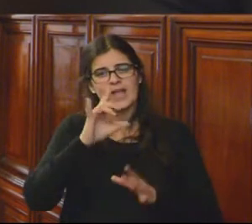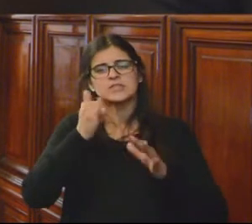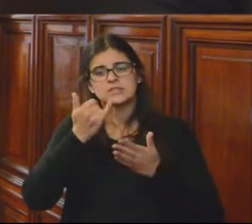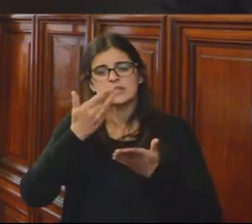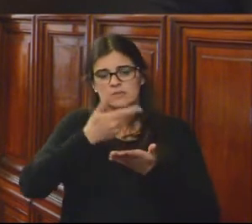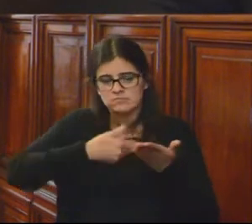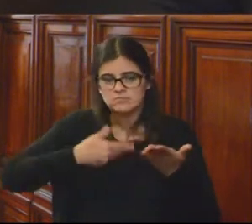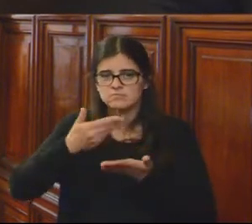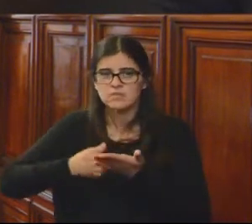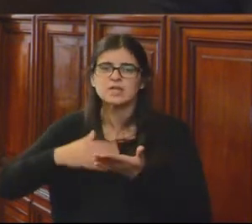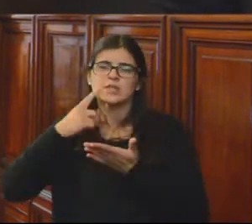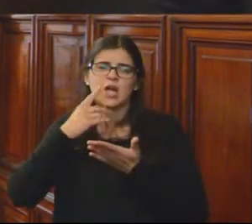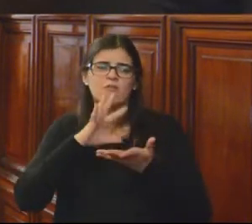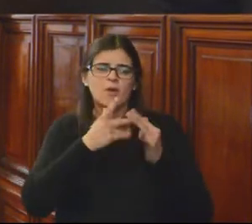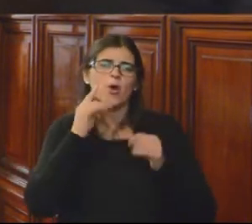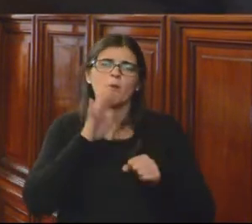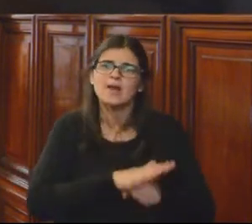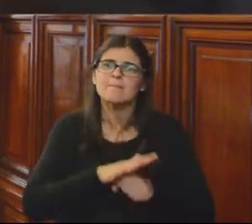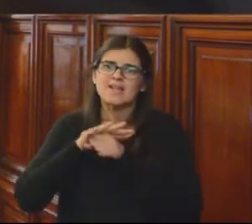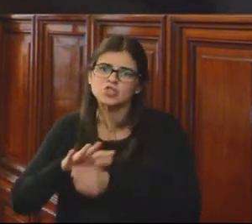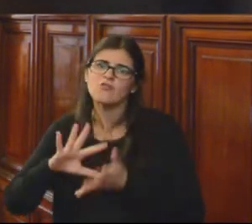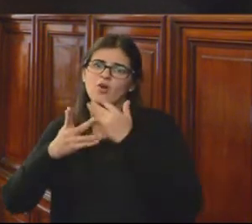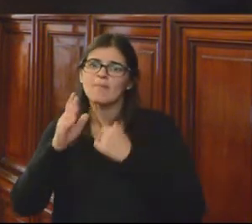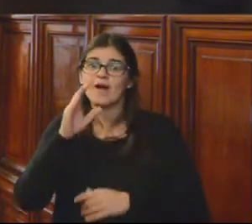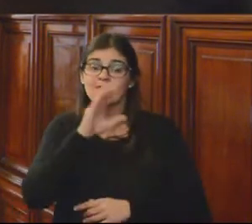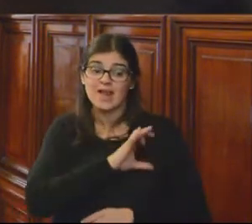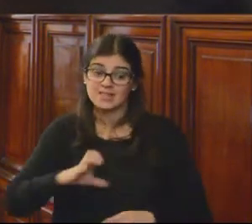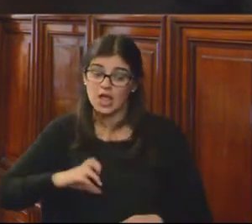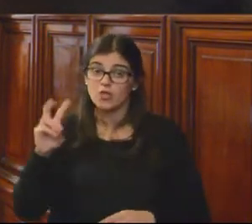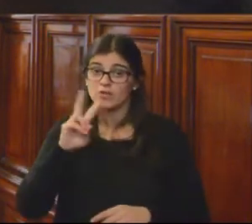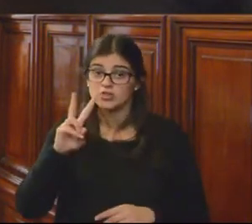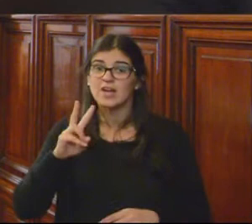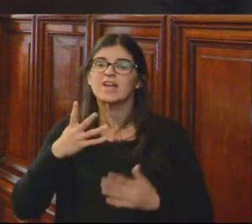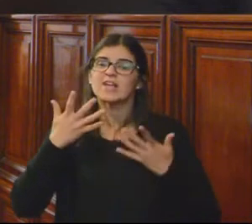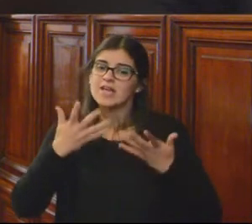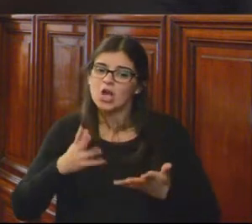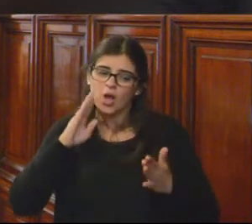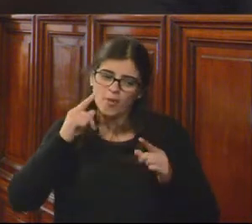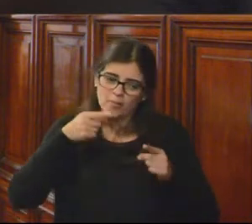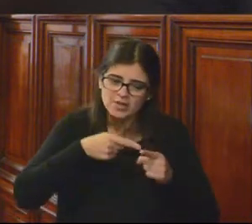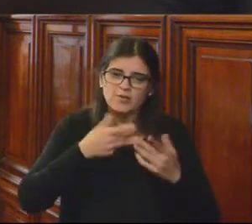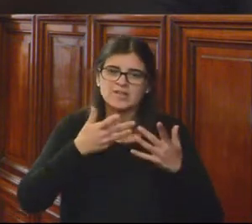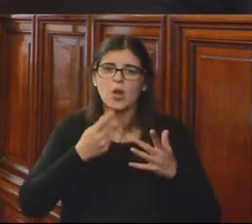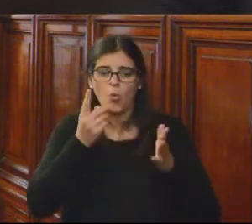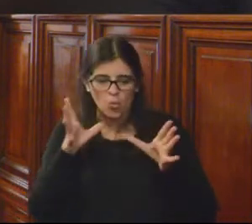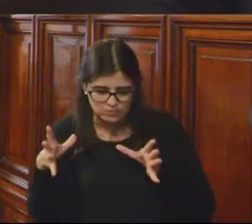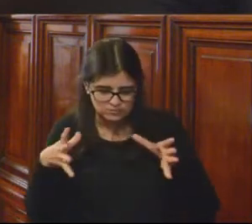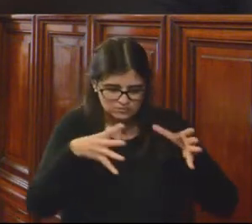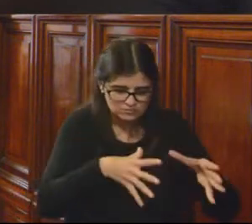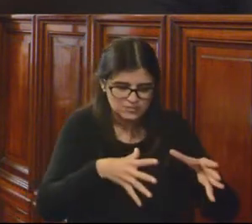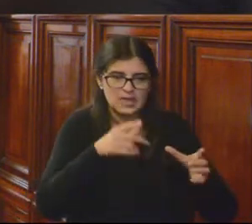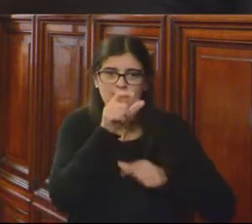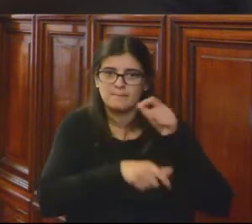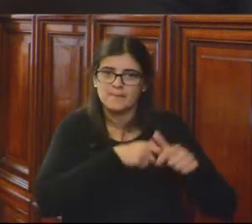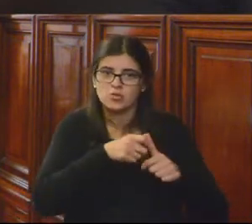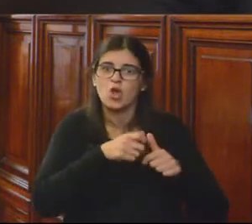la existencia de un patrón de represión por parte del Estado venezolano que tiende a caracterizar a una parte de la población como enemiga